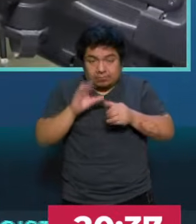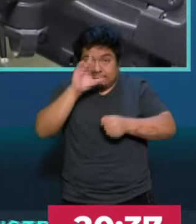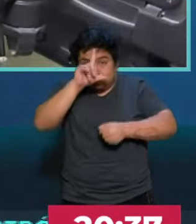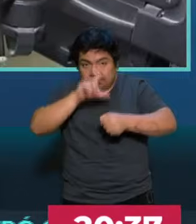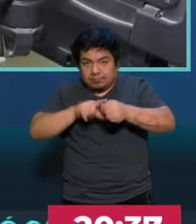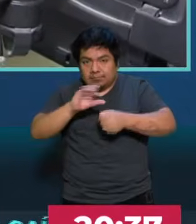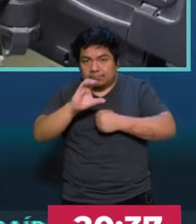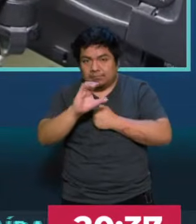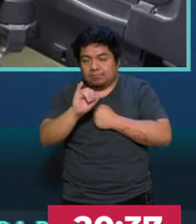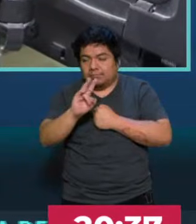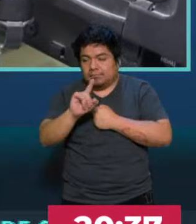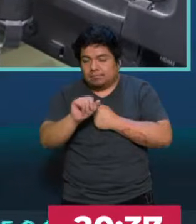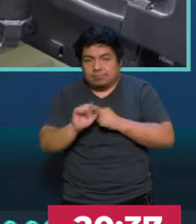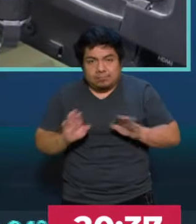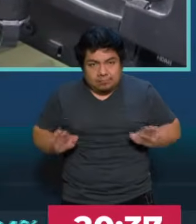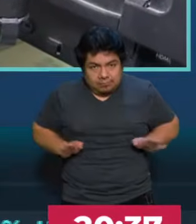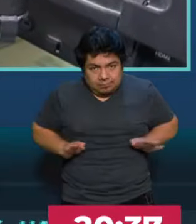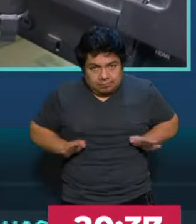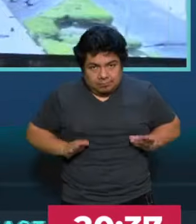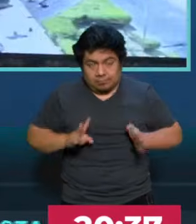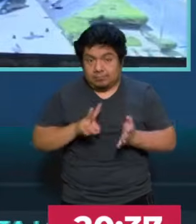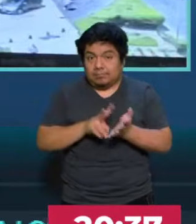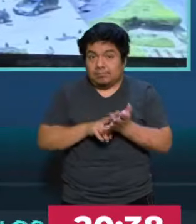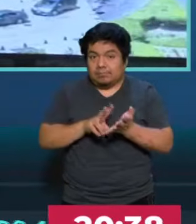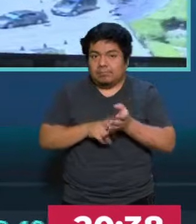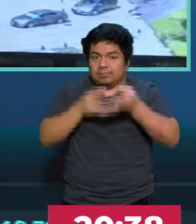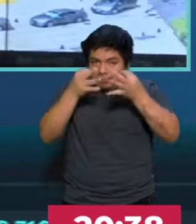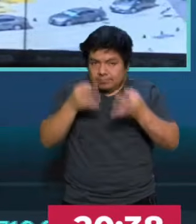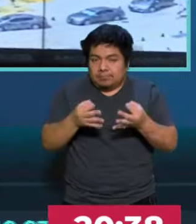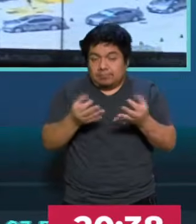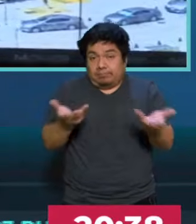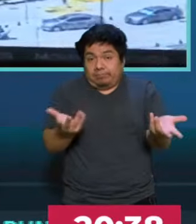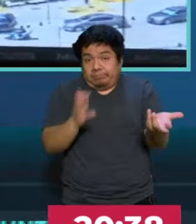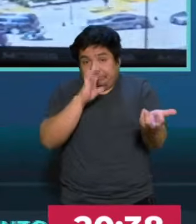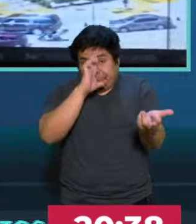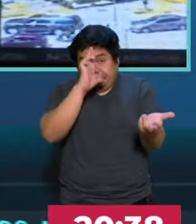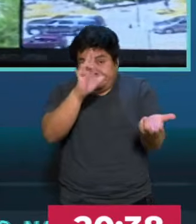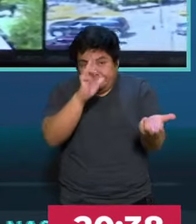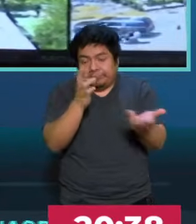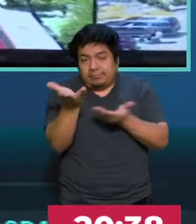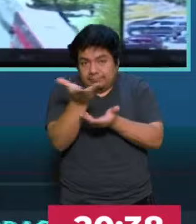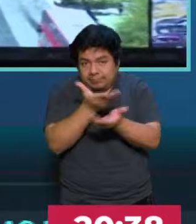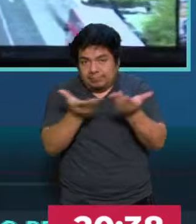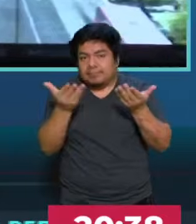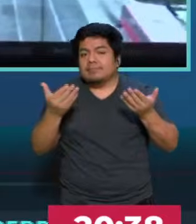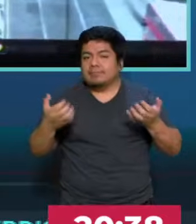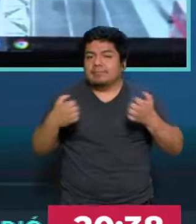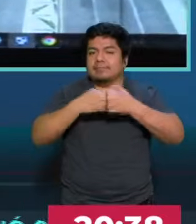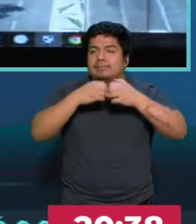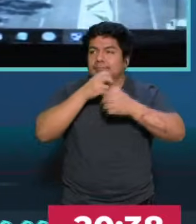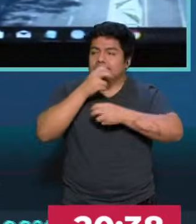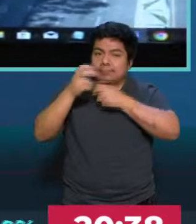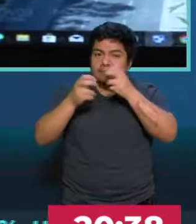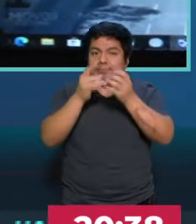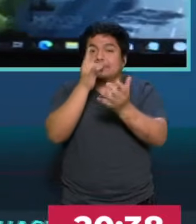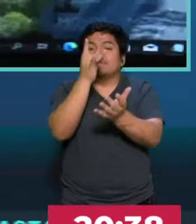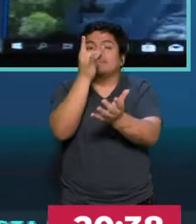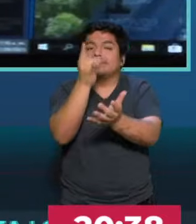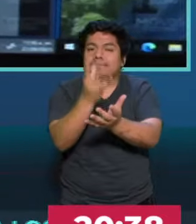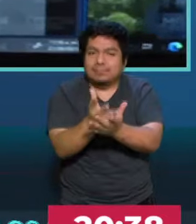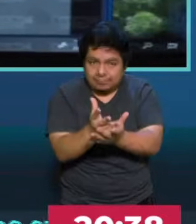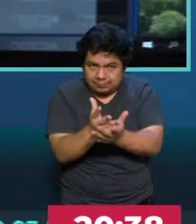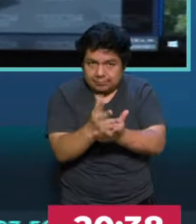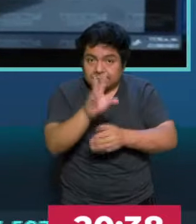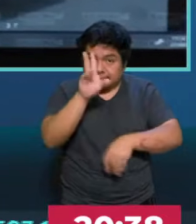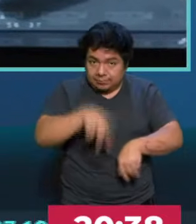cívica y los valores de la comunidad que implican respetar también los servicios de emergencia y utilizarlos únicamente cuando